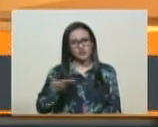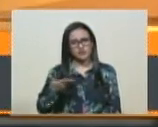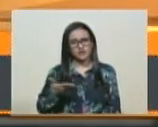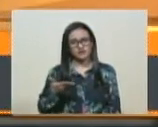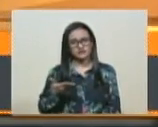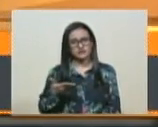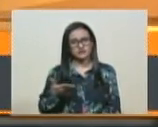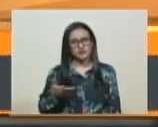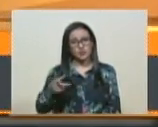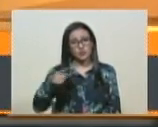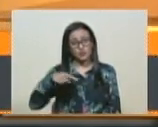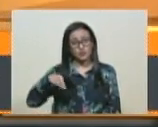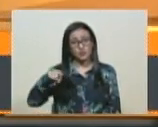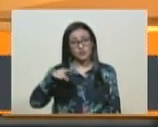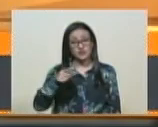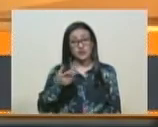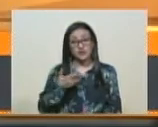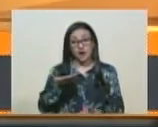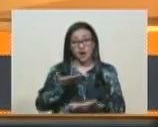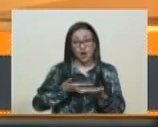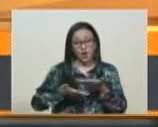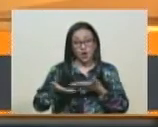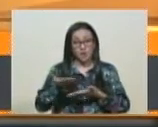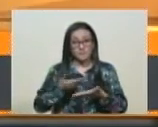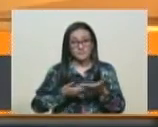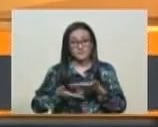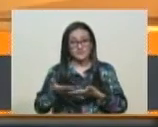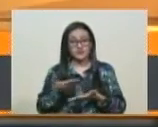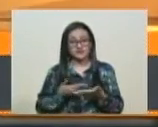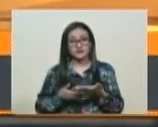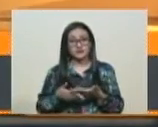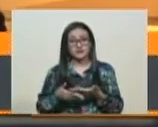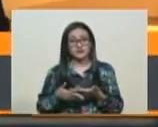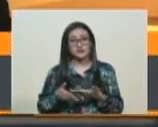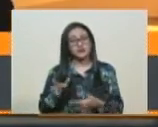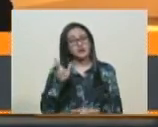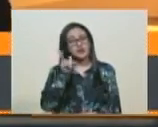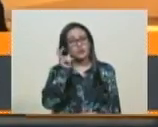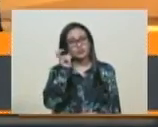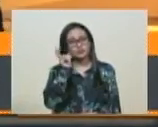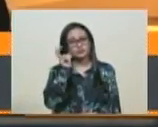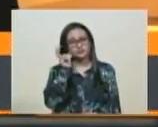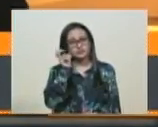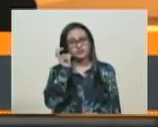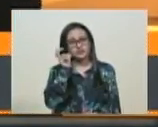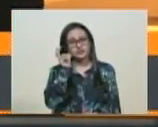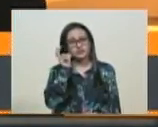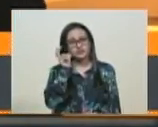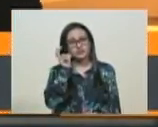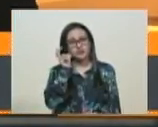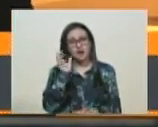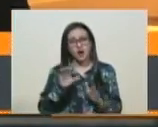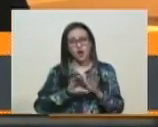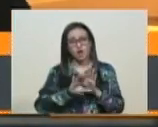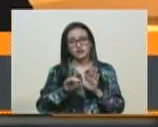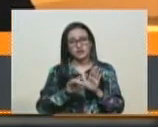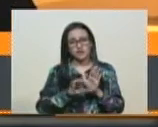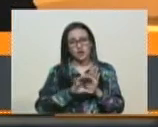ustedes hayan podido compartir y que hayan podido también escuchar las voces de la